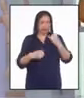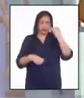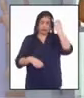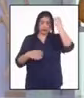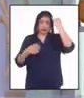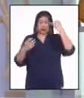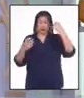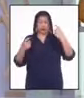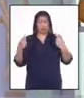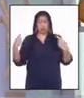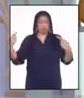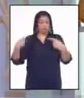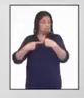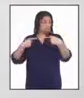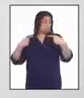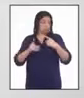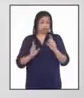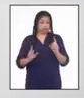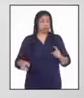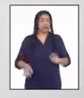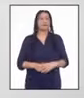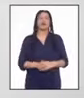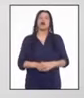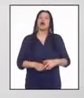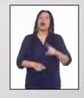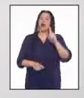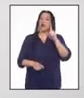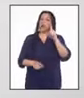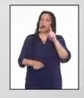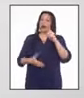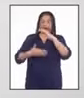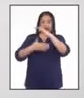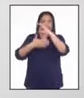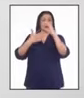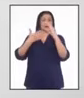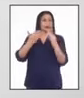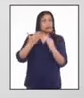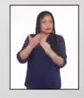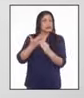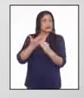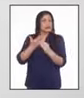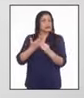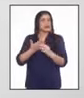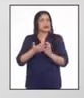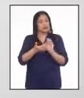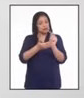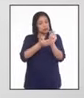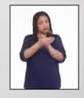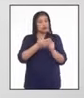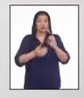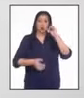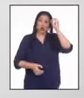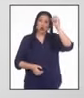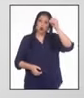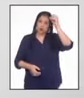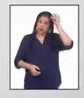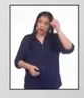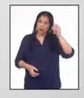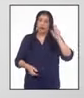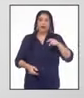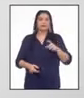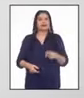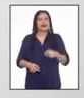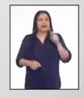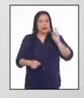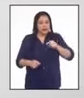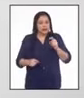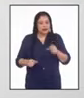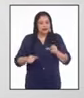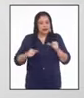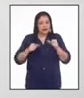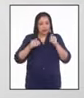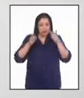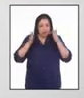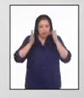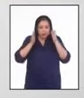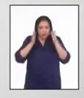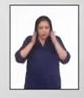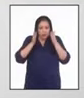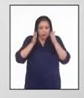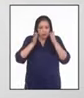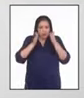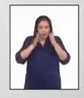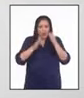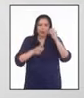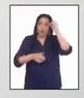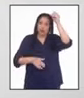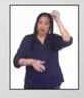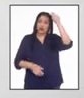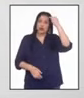se estaban contradiciendo. Una de las características del artículo de opinión es seguir una misma línea de